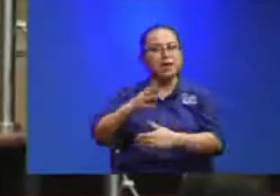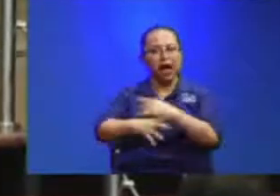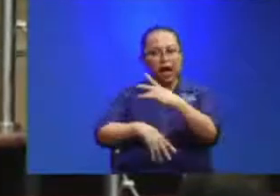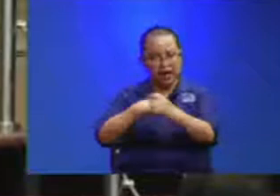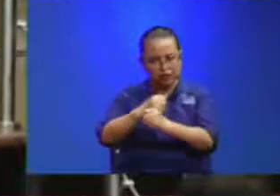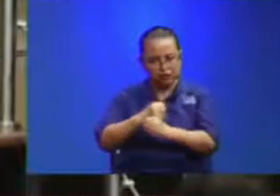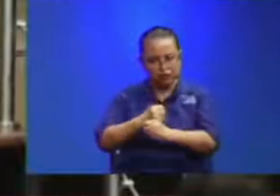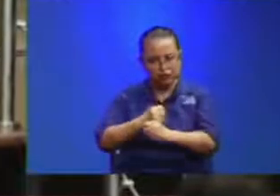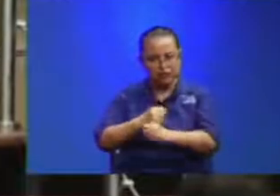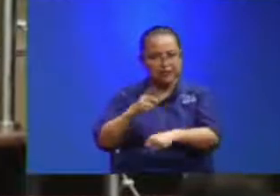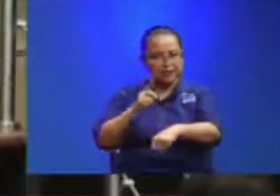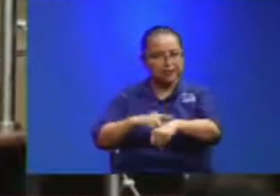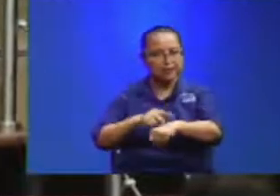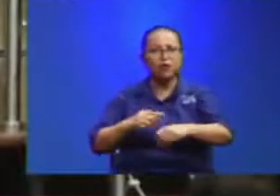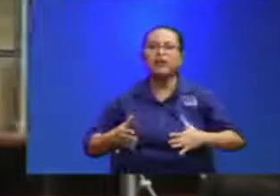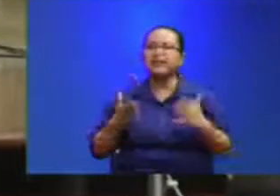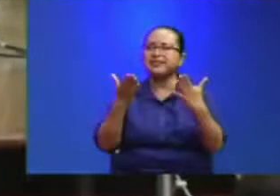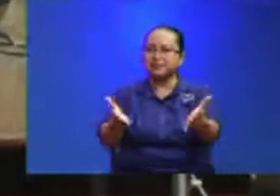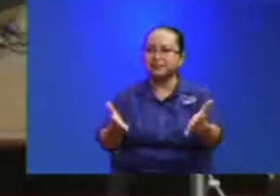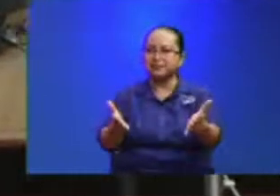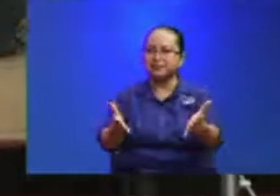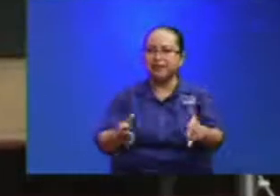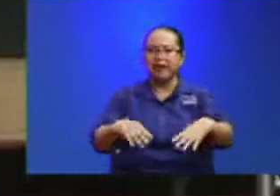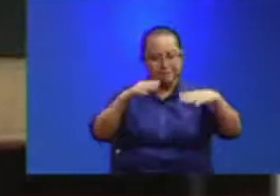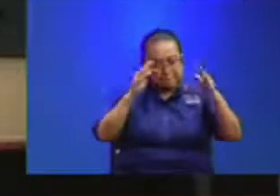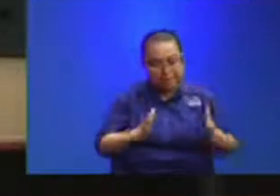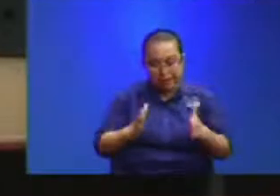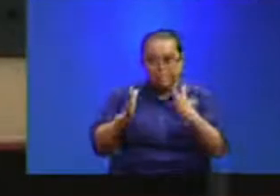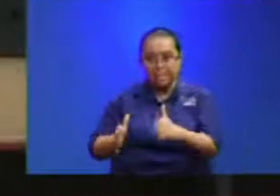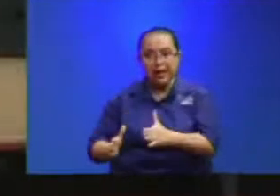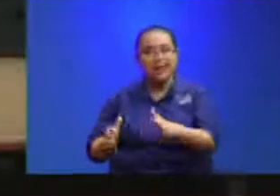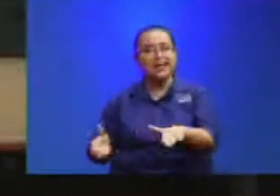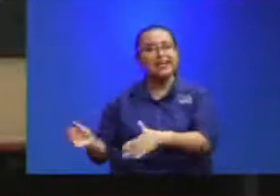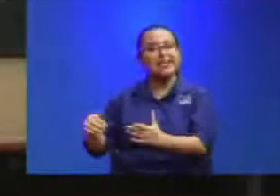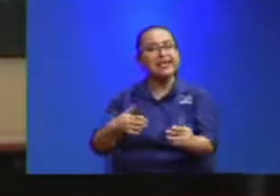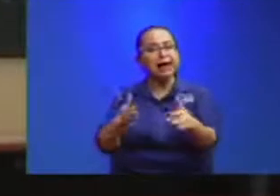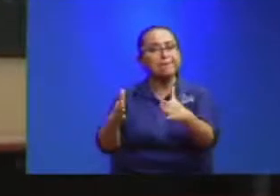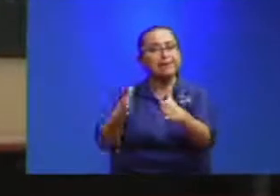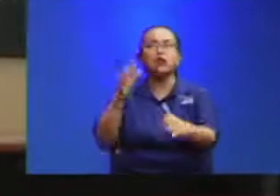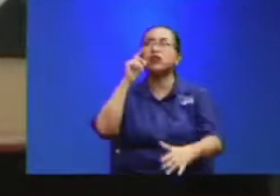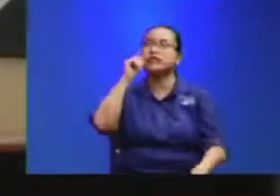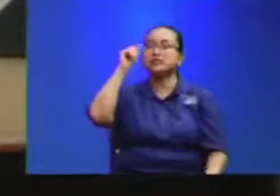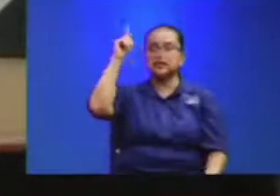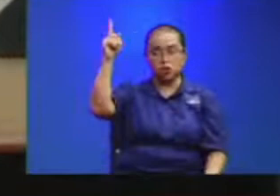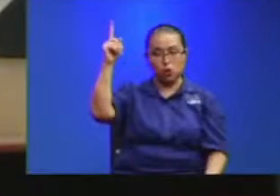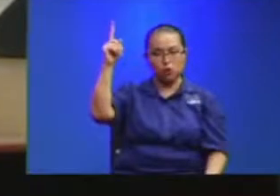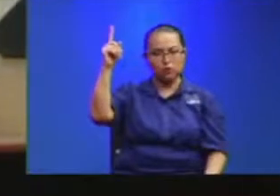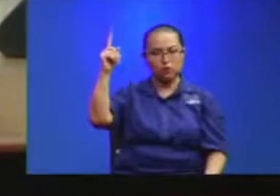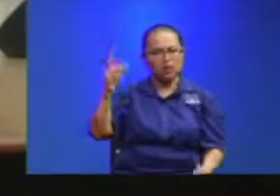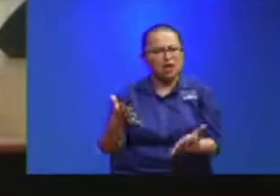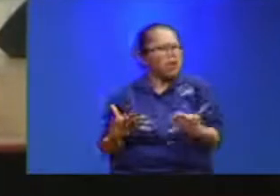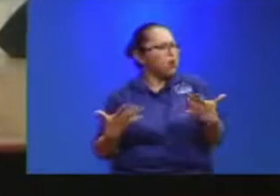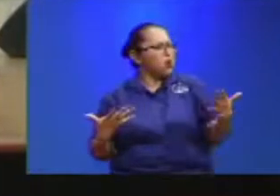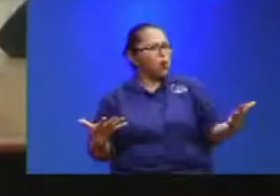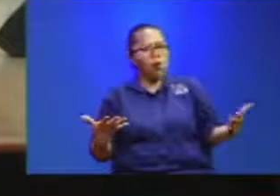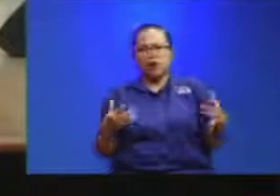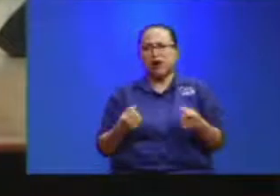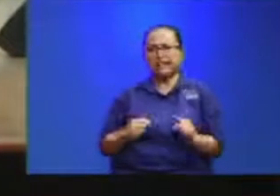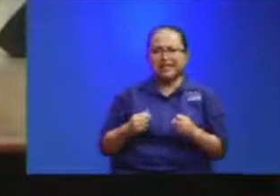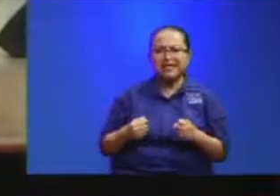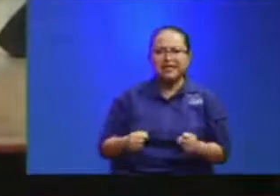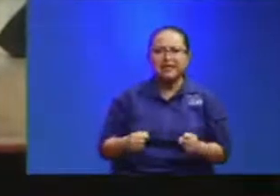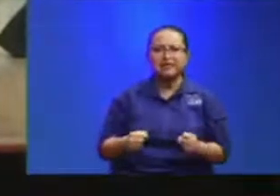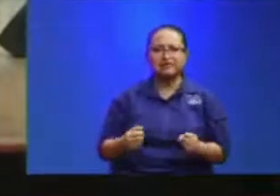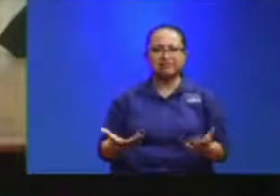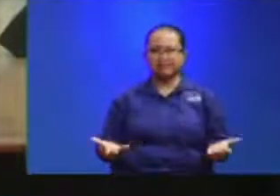fichas preparen el camino y señor perfecto señor y cómo hacemos para preparar el